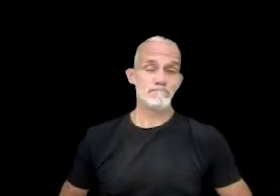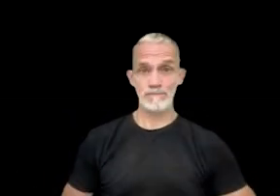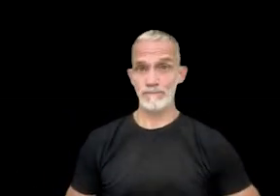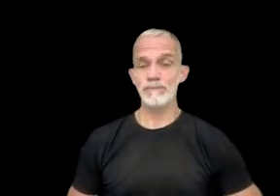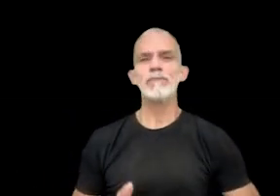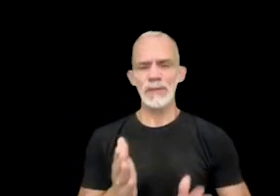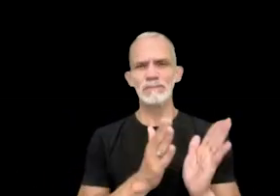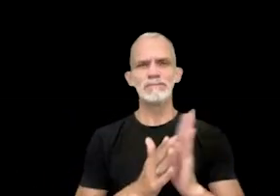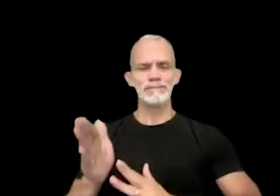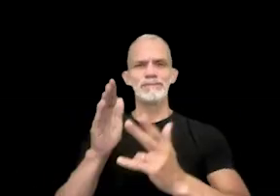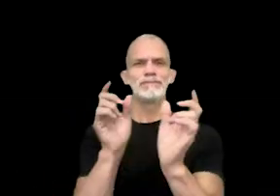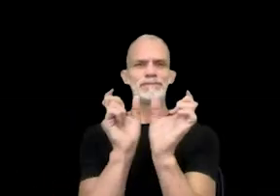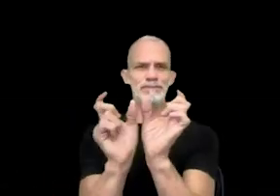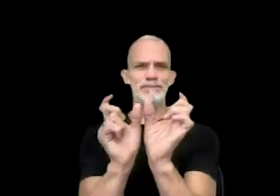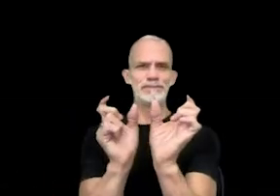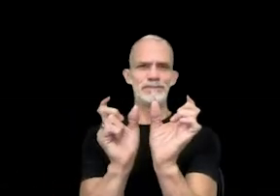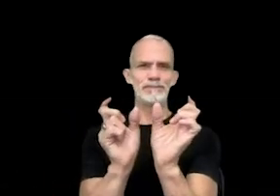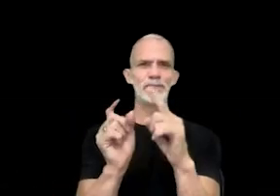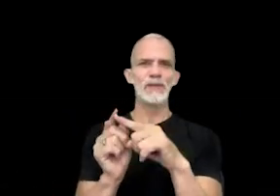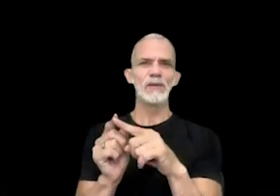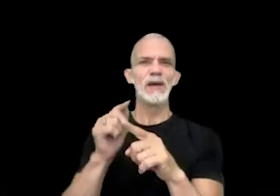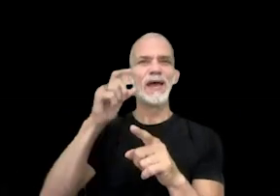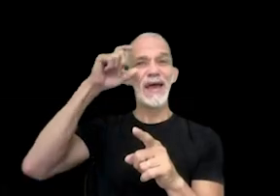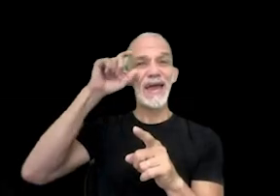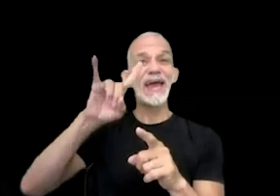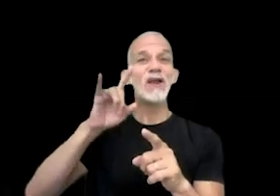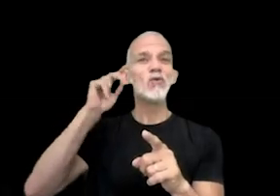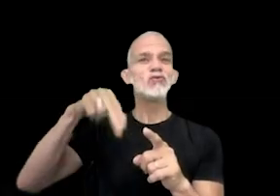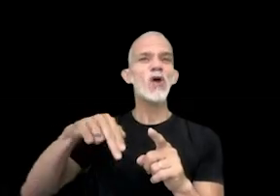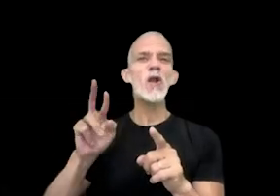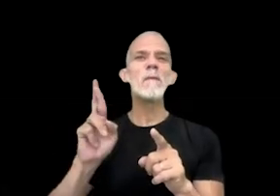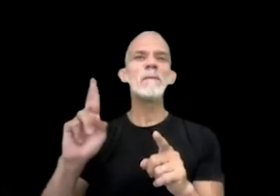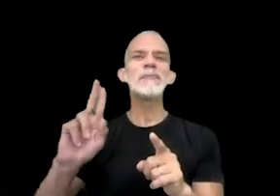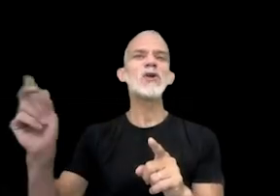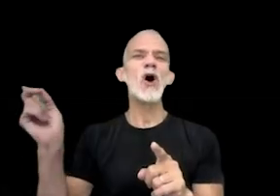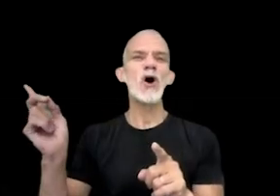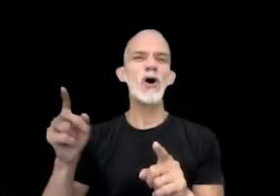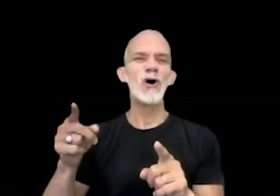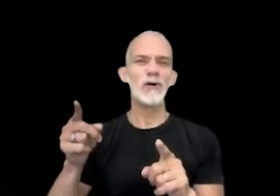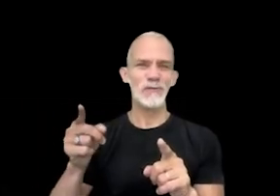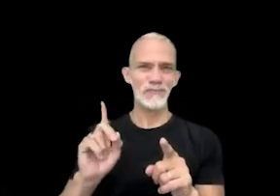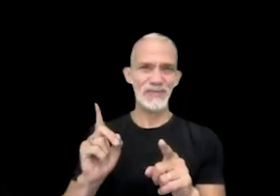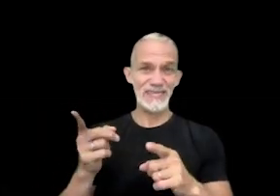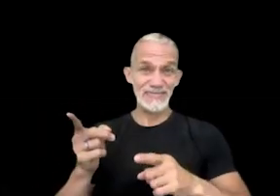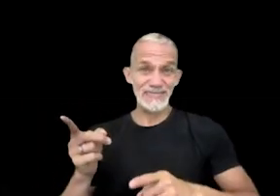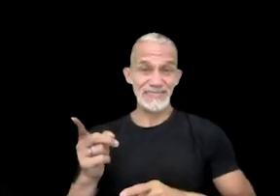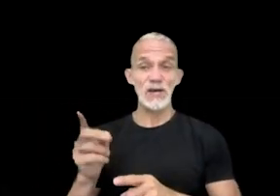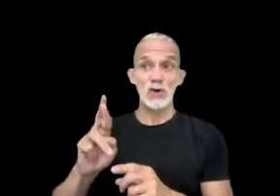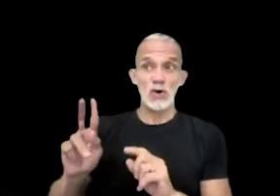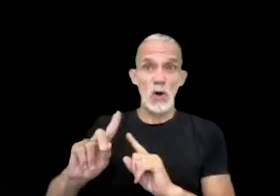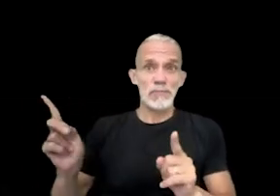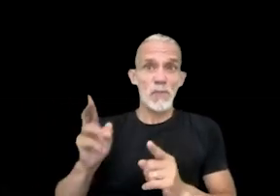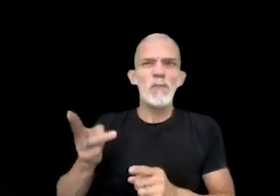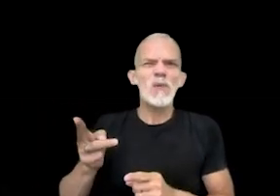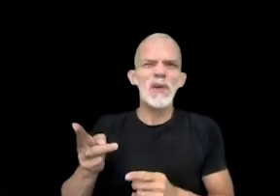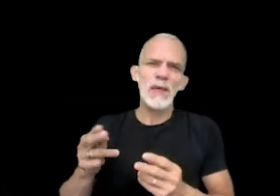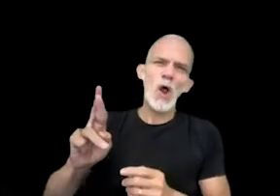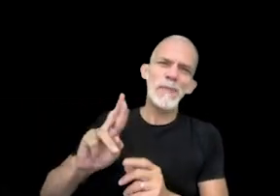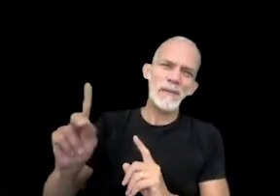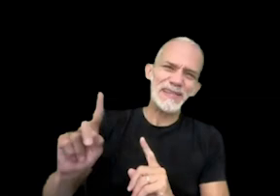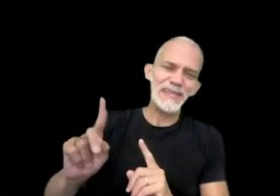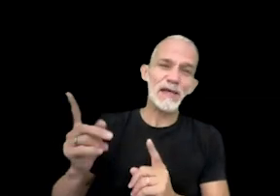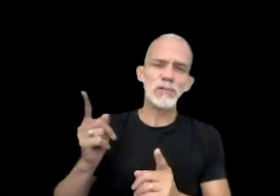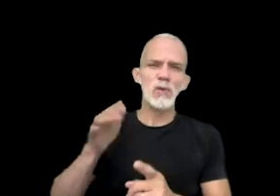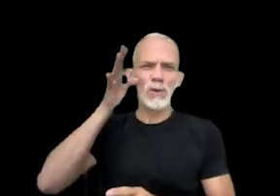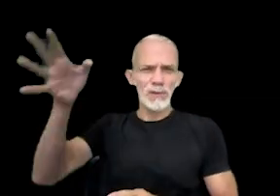Después tenemos la elusión no permitida. La elusión no permitida, ¿qué es? Es el